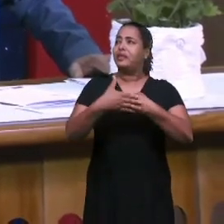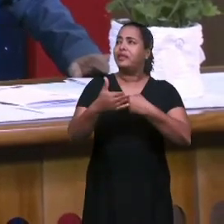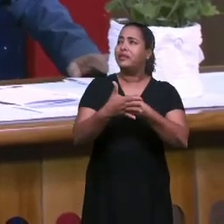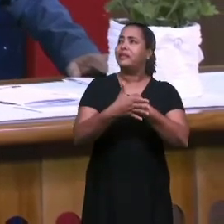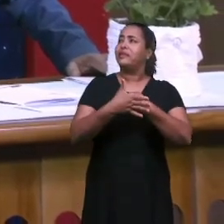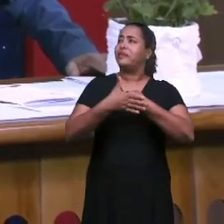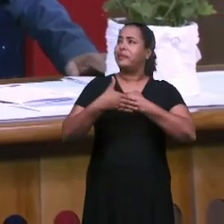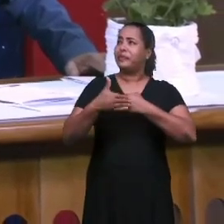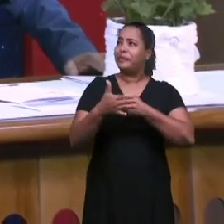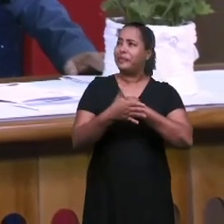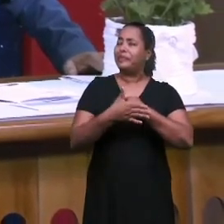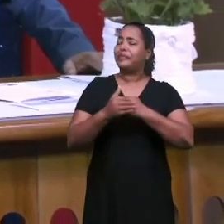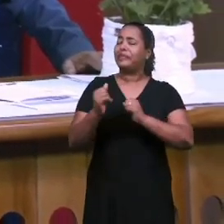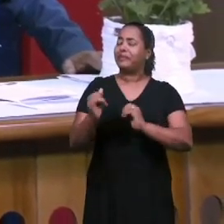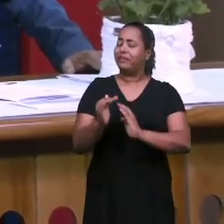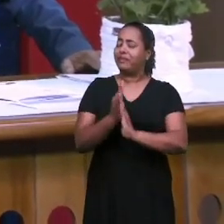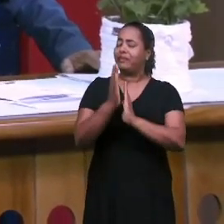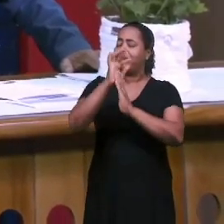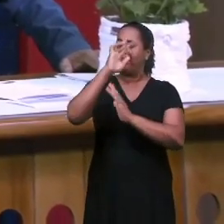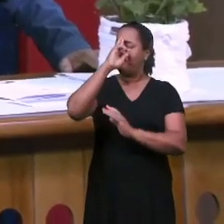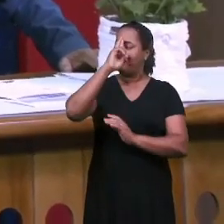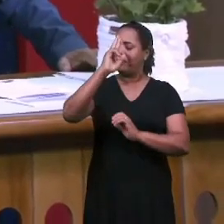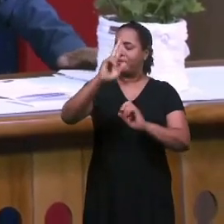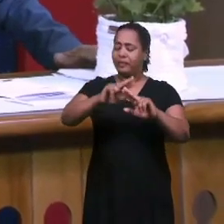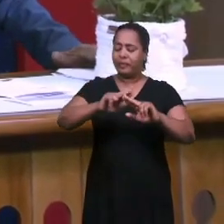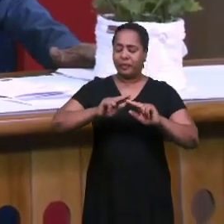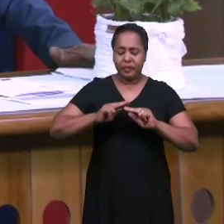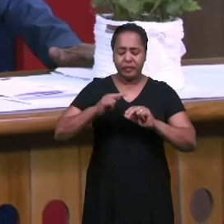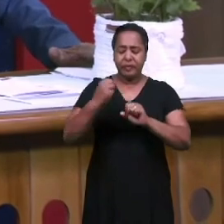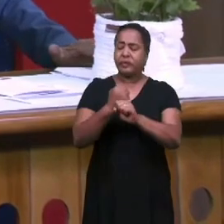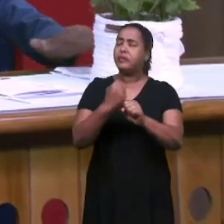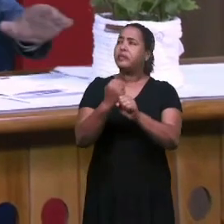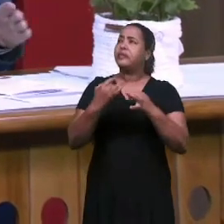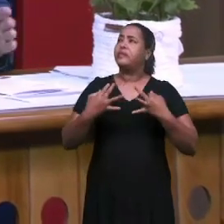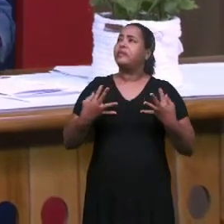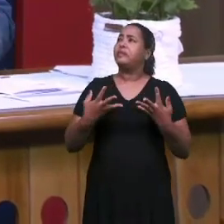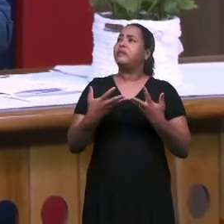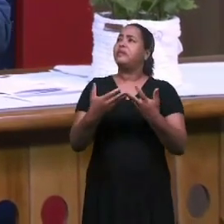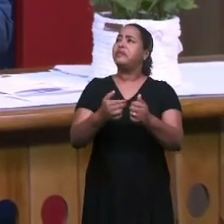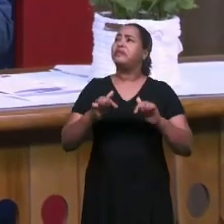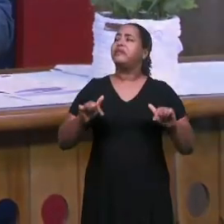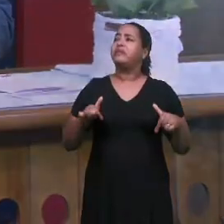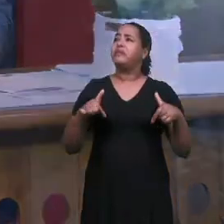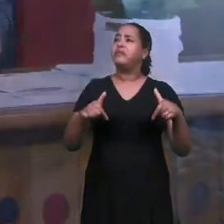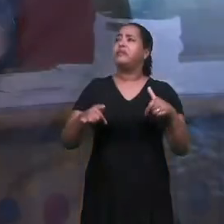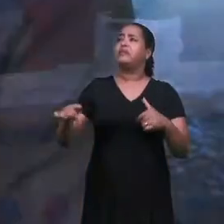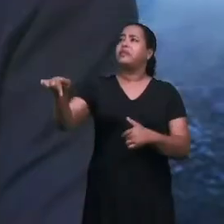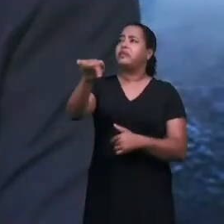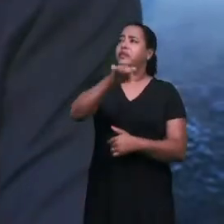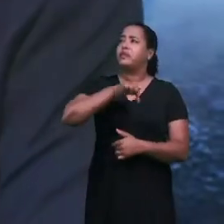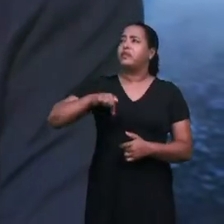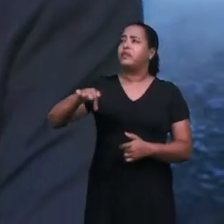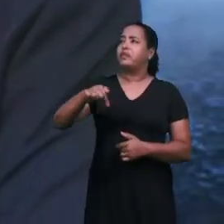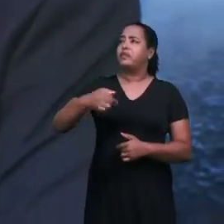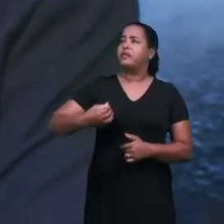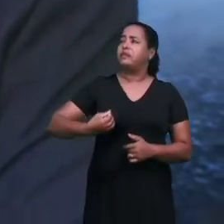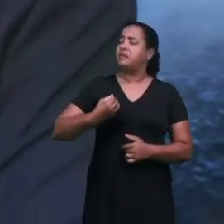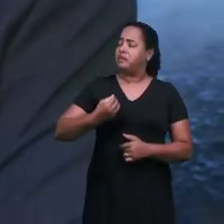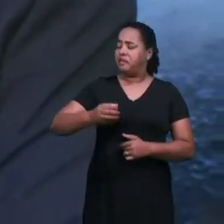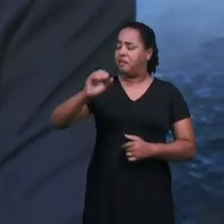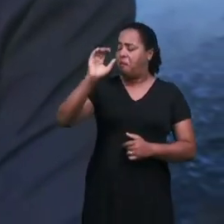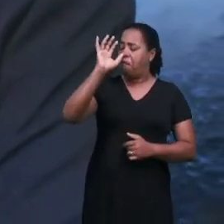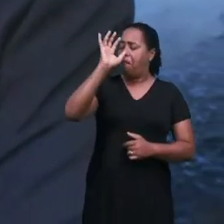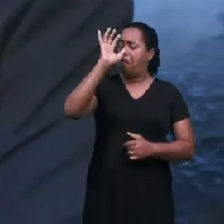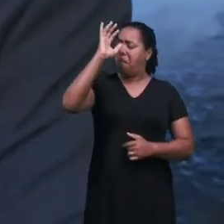consuelo. Te alabamos, Señor, por la obra maravillosa que tú has realizado en nuestro medio y por las